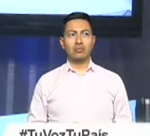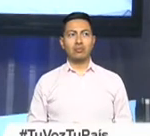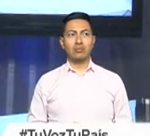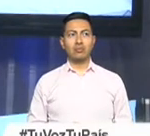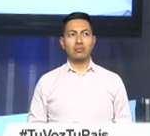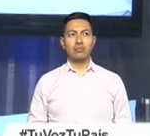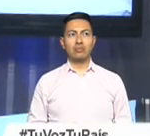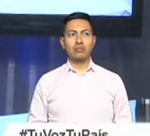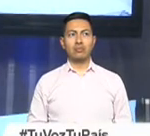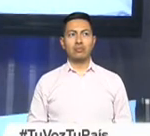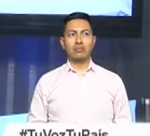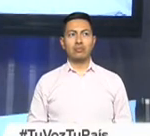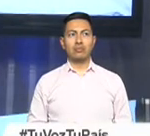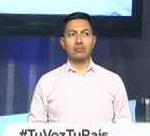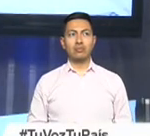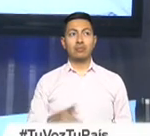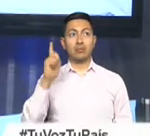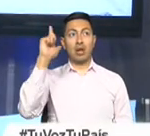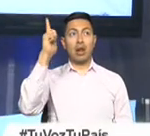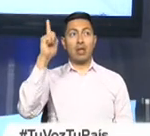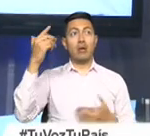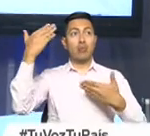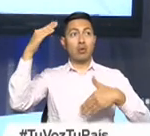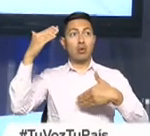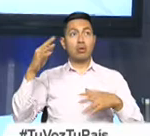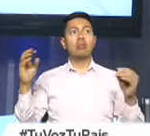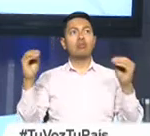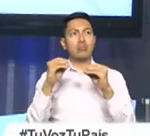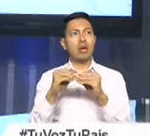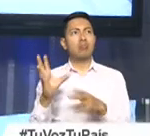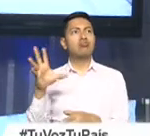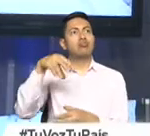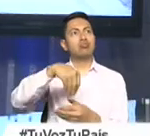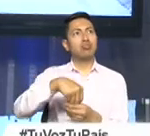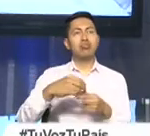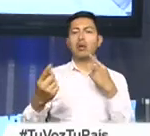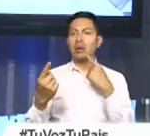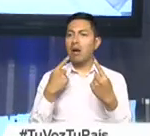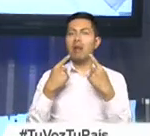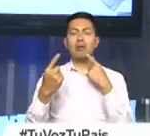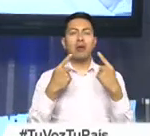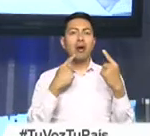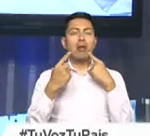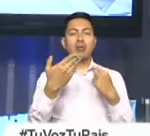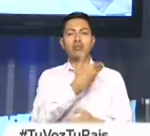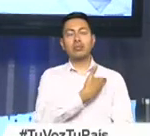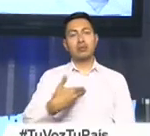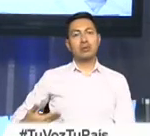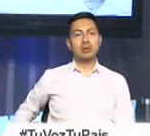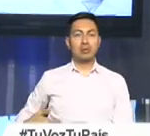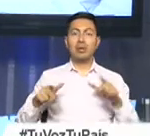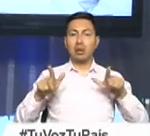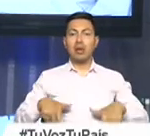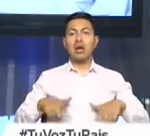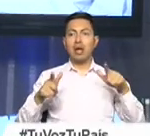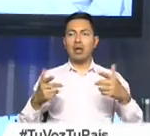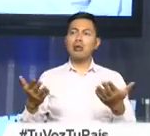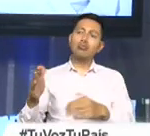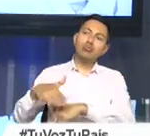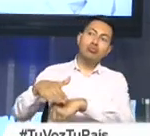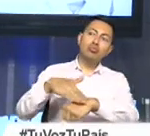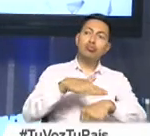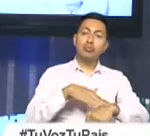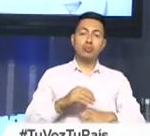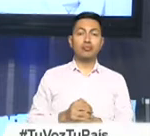Líderes políticos se suman al proceso de diálogo propuesto y emprendido por el presidente de la República, Lenín Moreno. Patricio